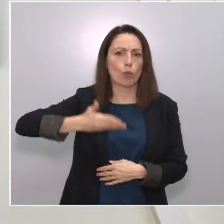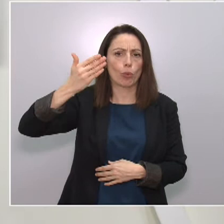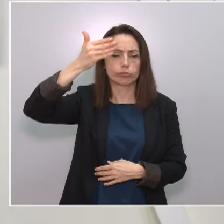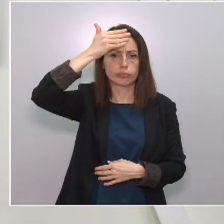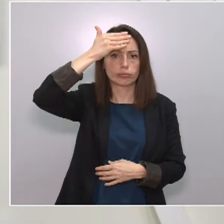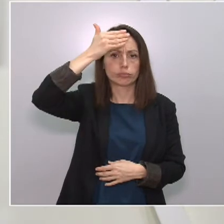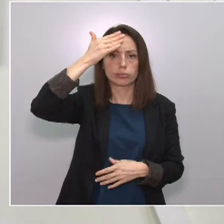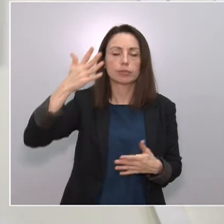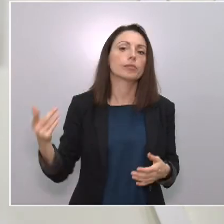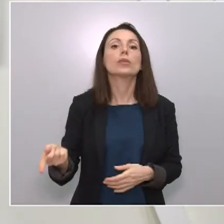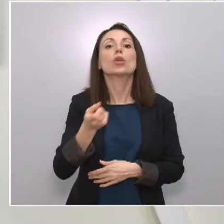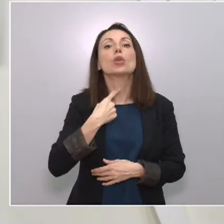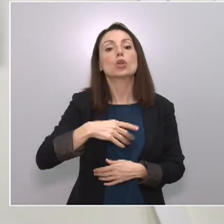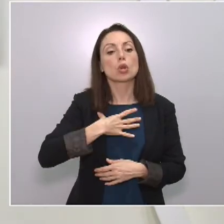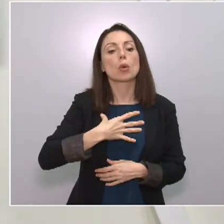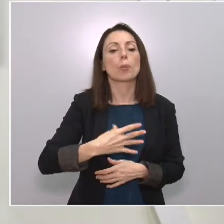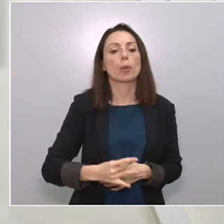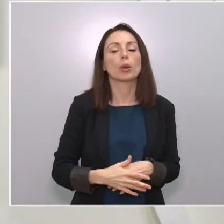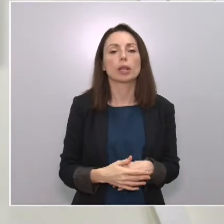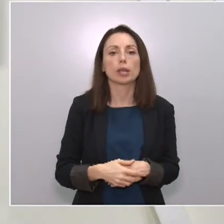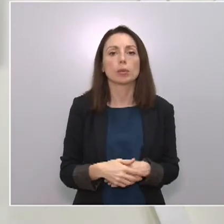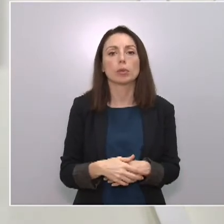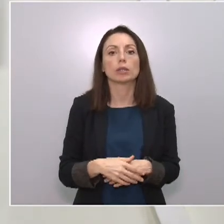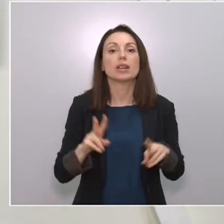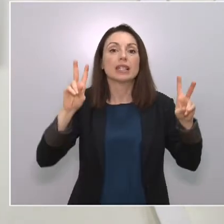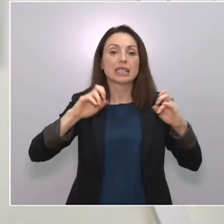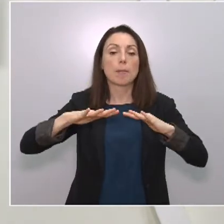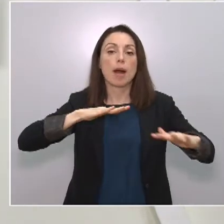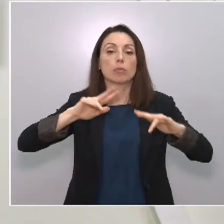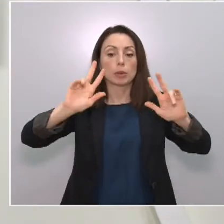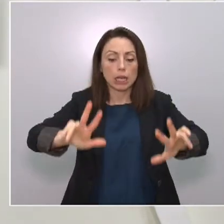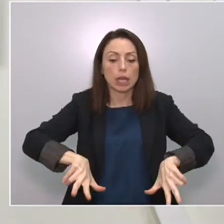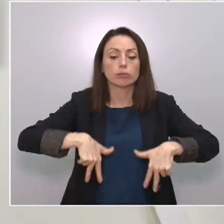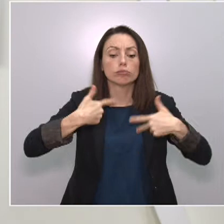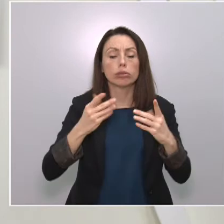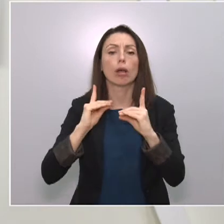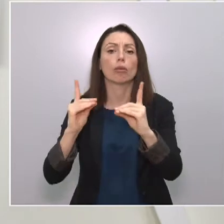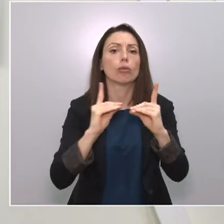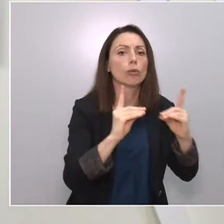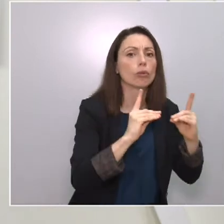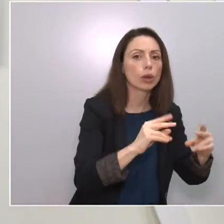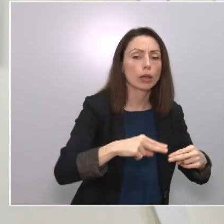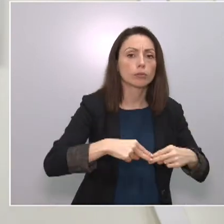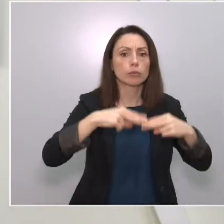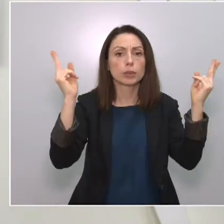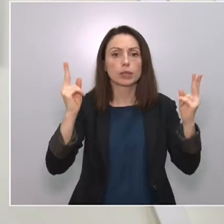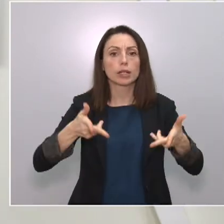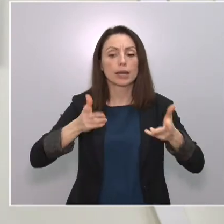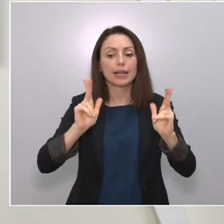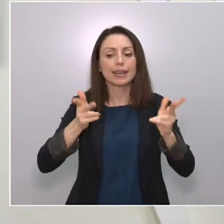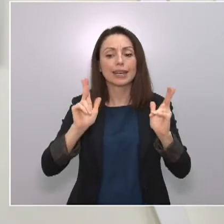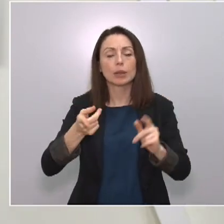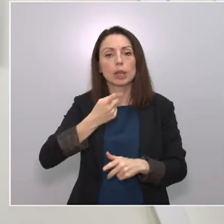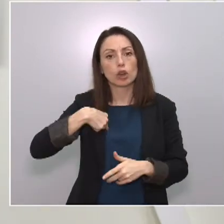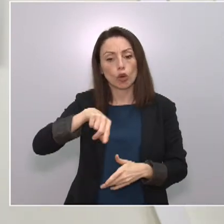esencial. Creo que estamos en disposición, cuando se permita ya la movilidad, por supuesto, y cuando haya una apertura de fronteras, vamos a estar en disposición